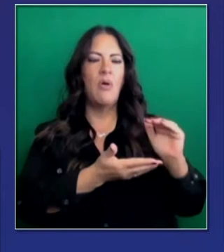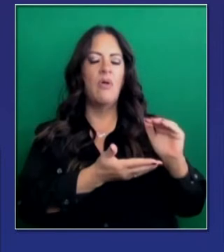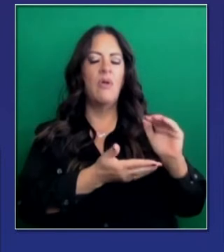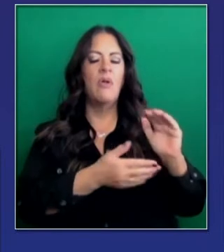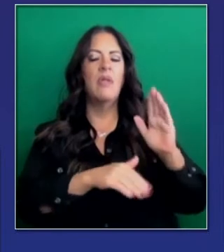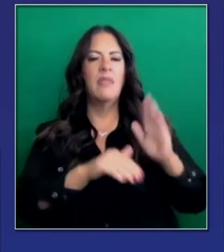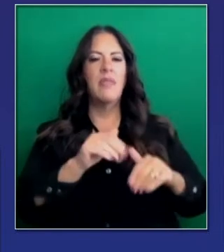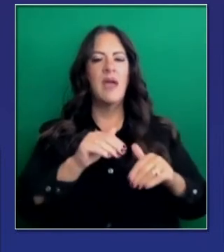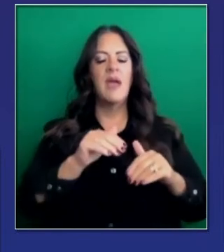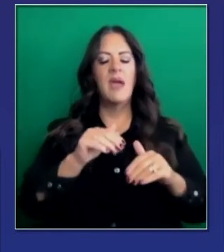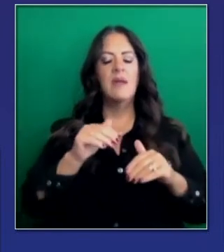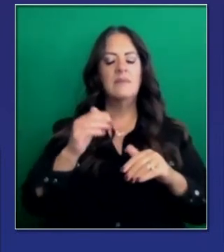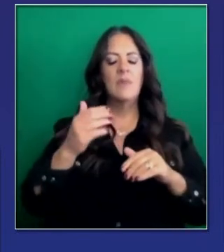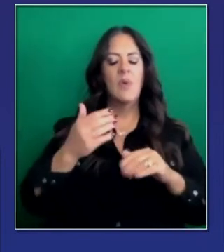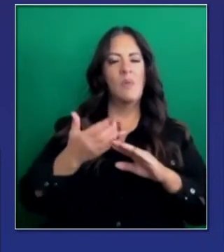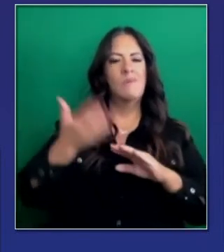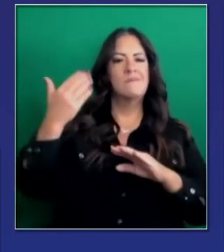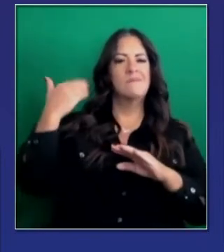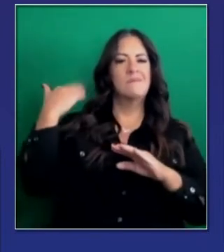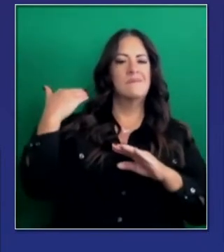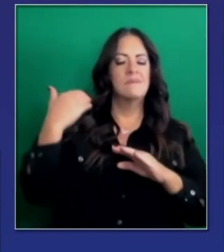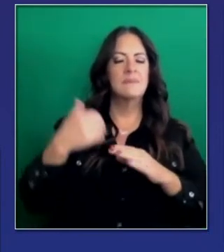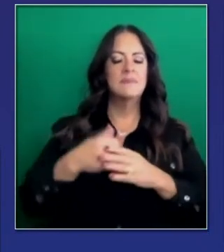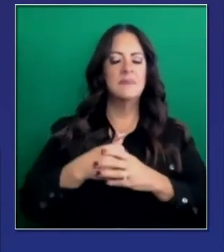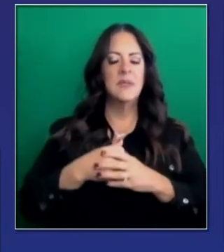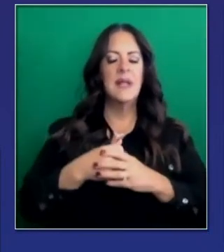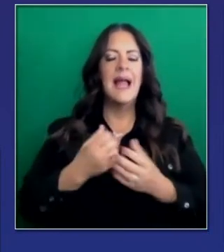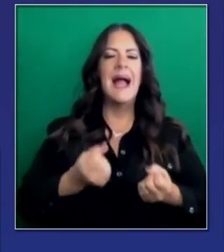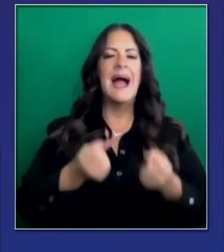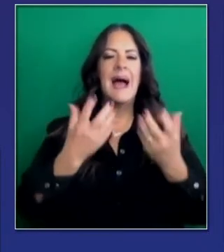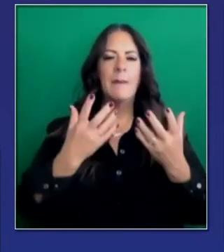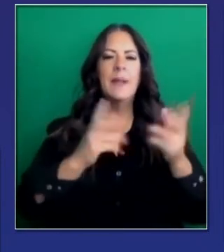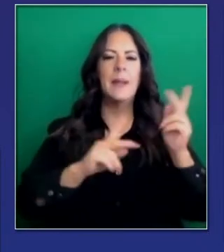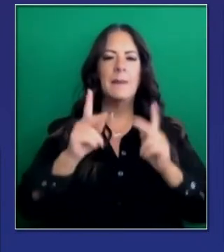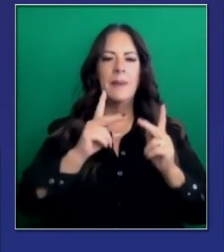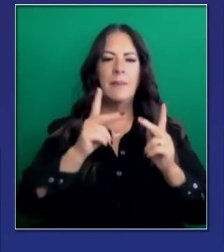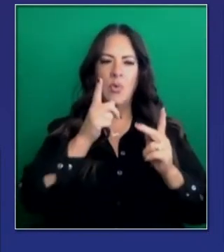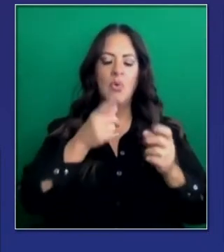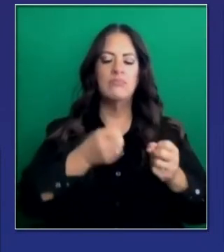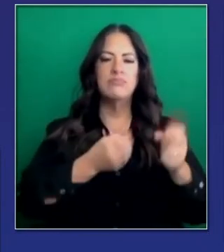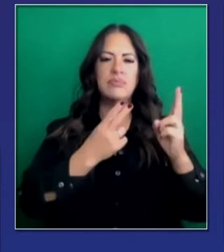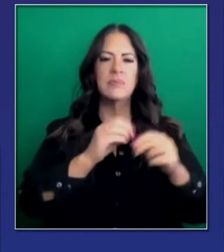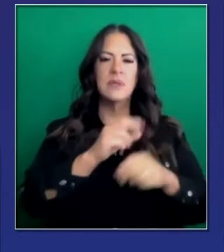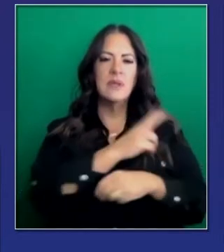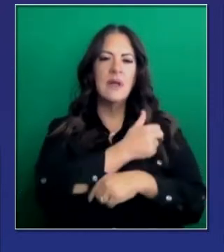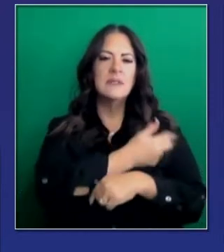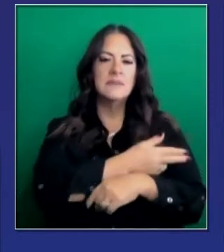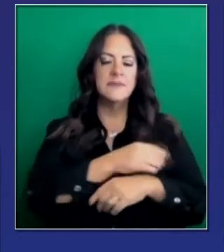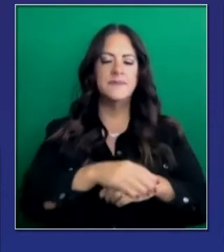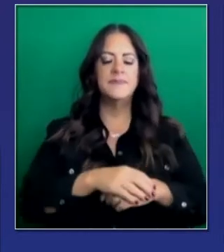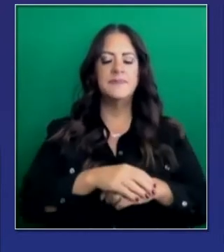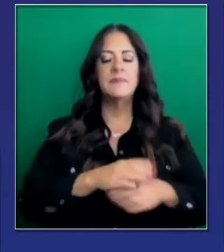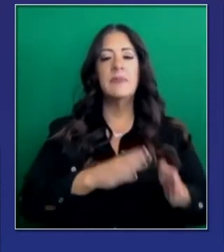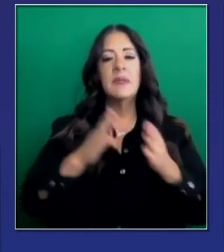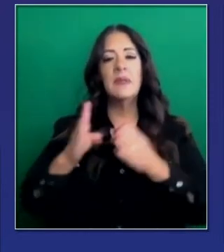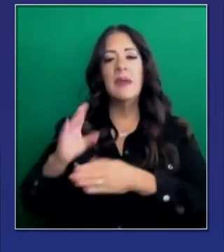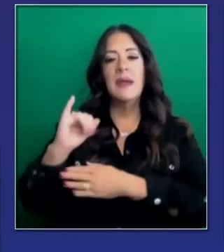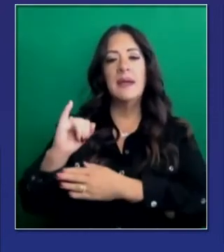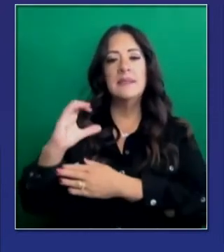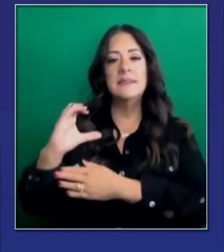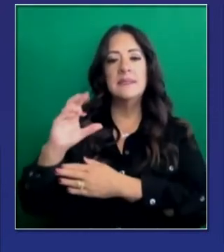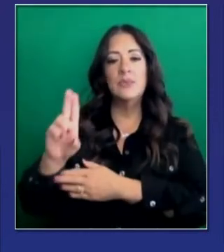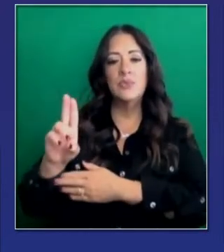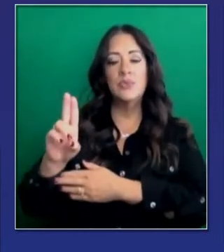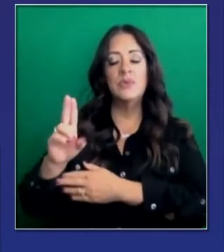cuanto a nuevos infectados con kobe 19 admitidos al hospital y por lo tanto también con cuidado intensivo